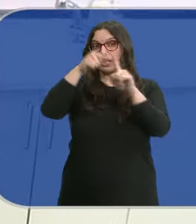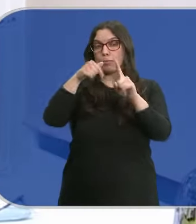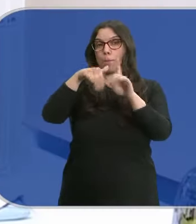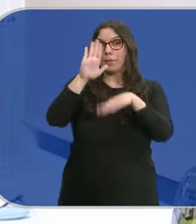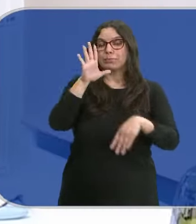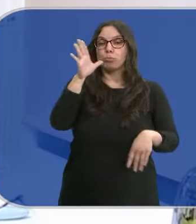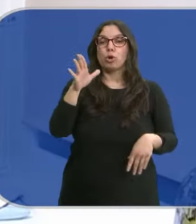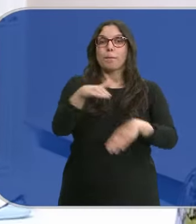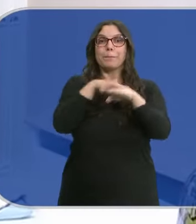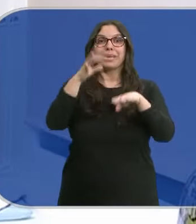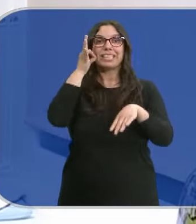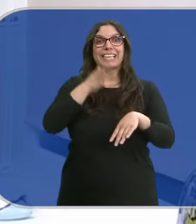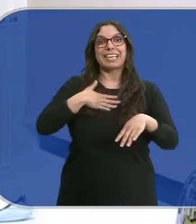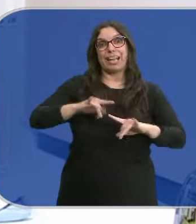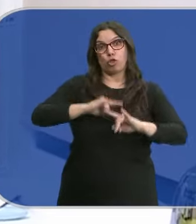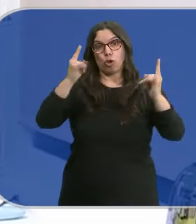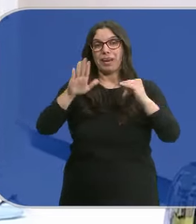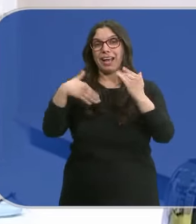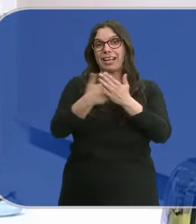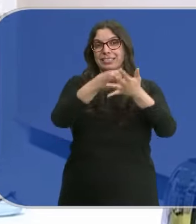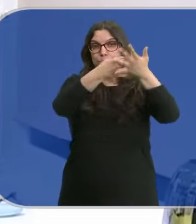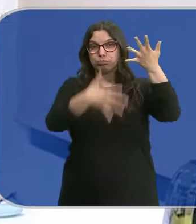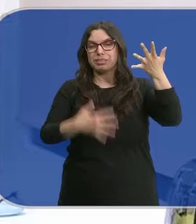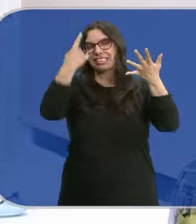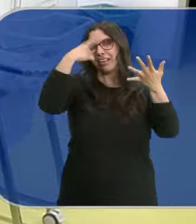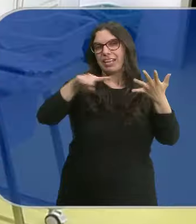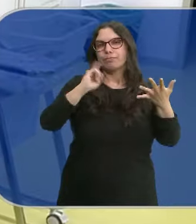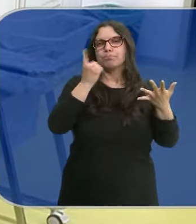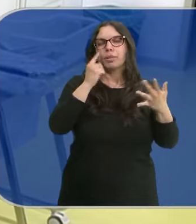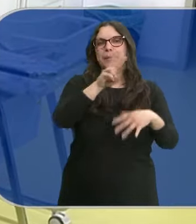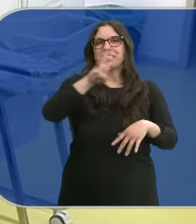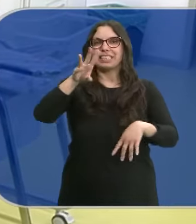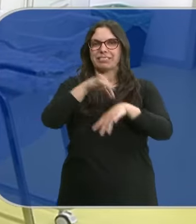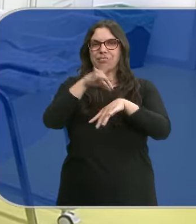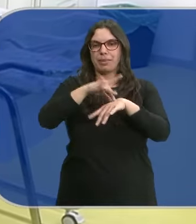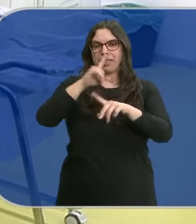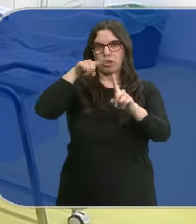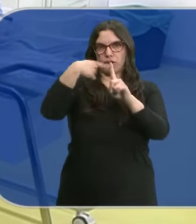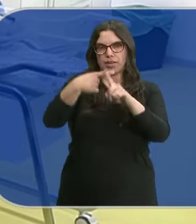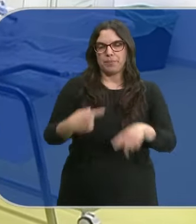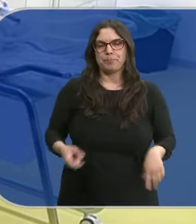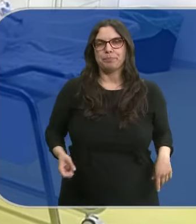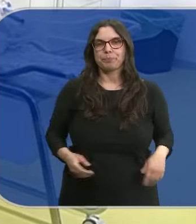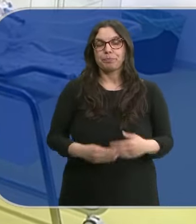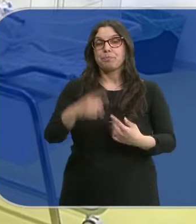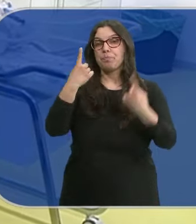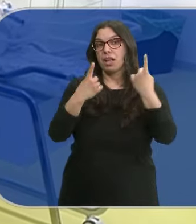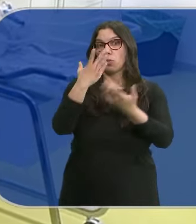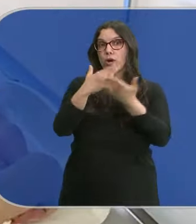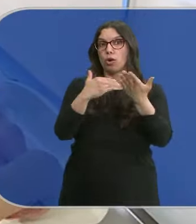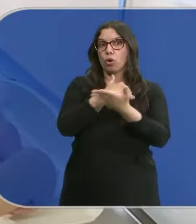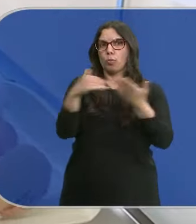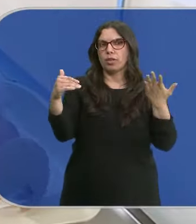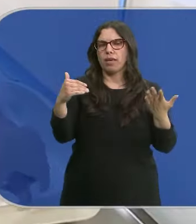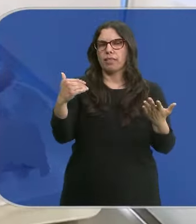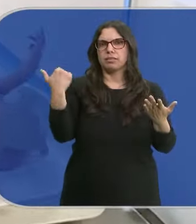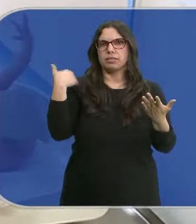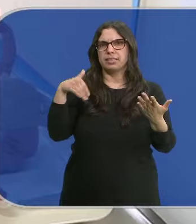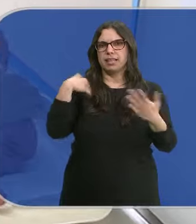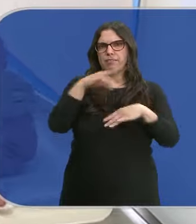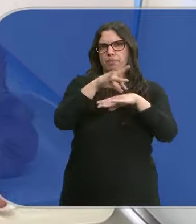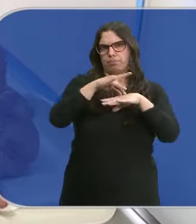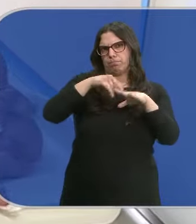ministra quiere duplicar esa cifra hasta llegar hasta las 23 enfermedades a principios de 2025. Algunas comunidades ya superan con